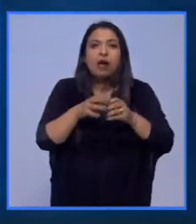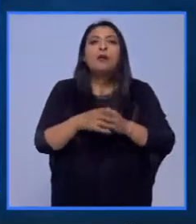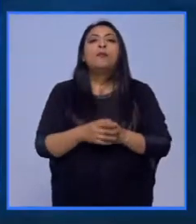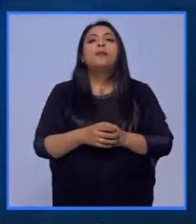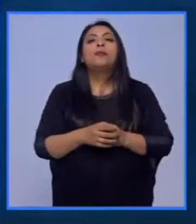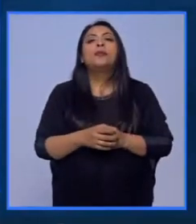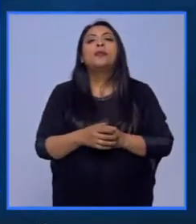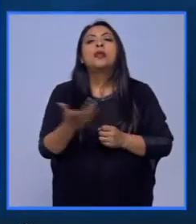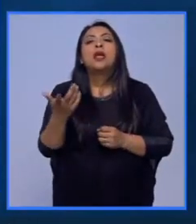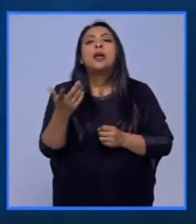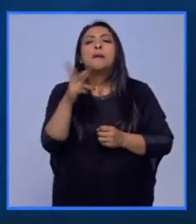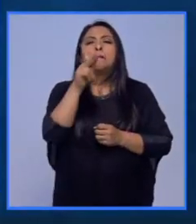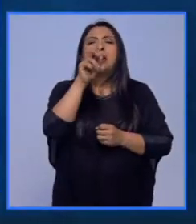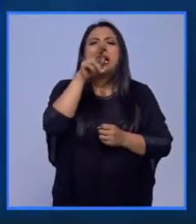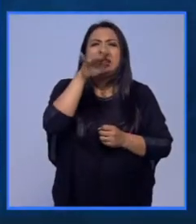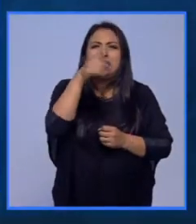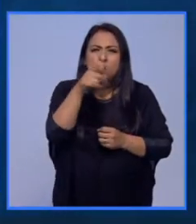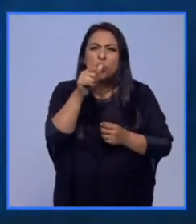con panigua,